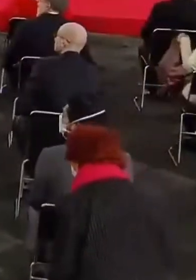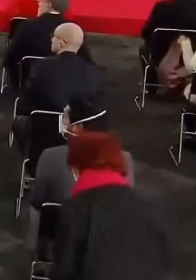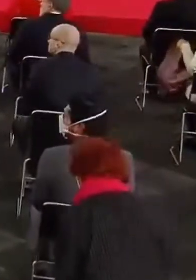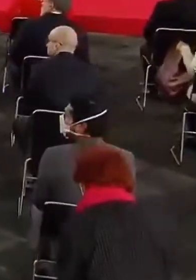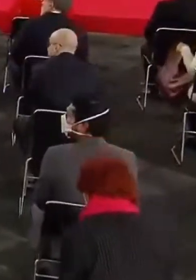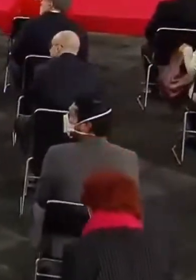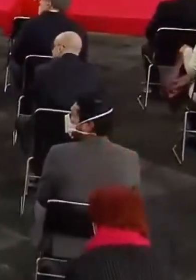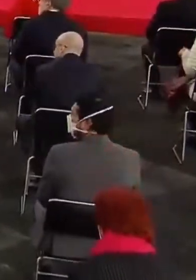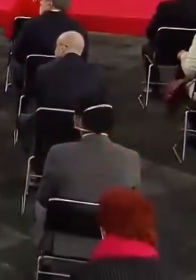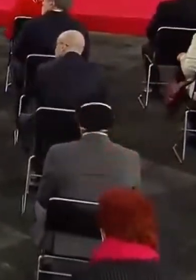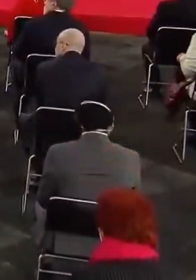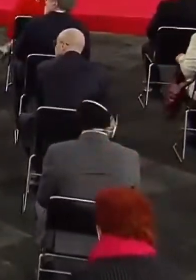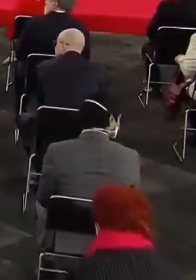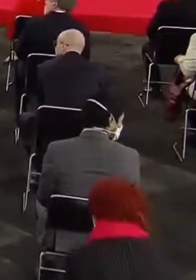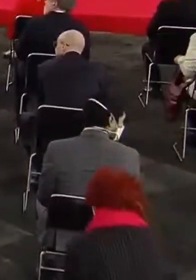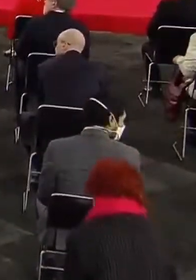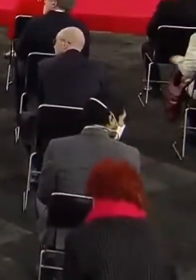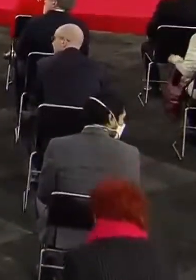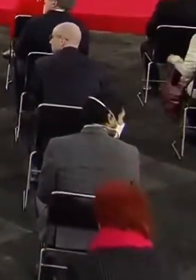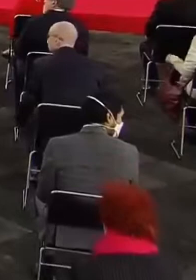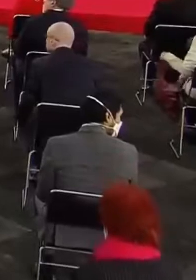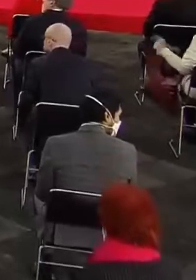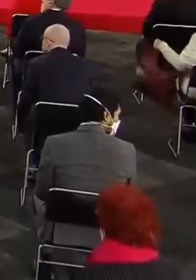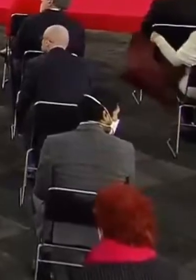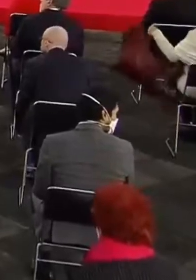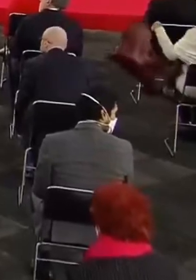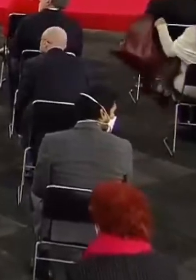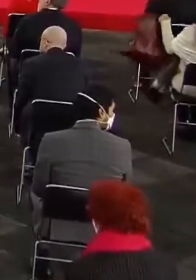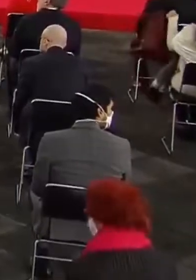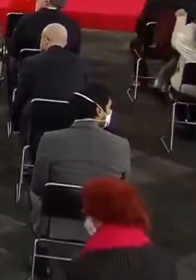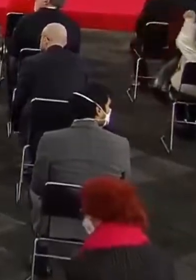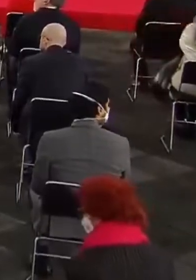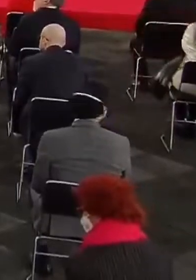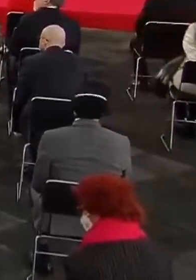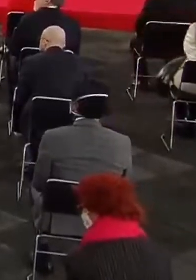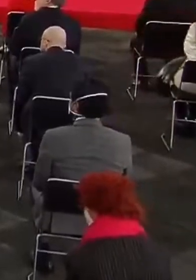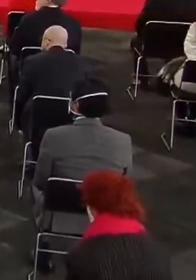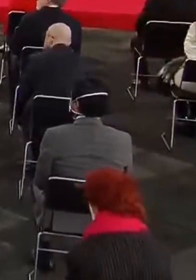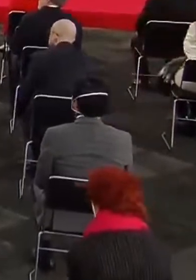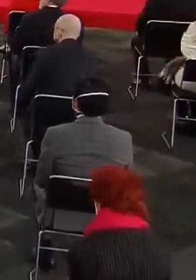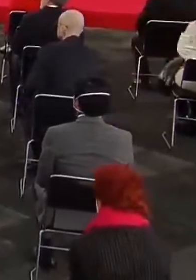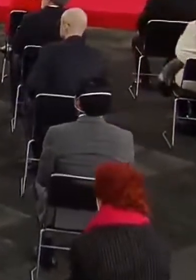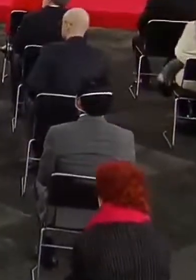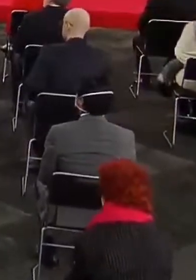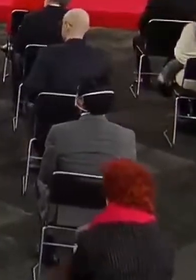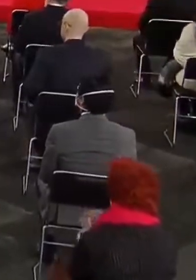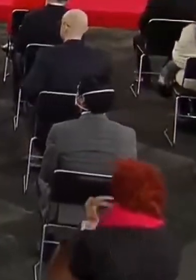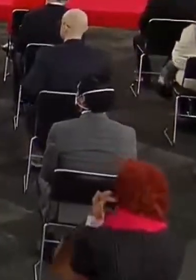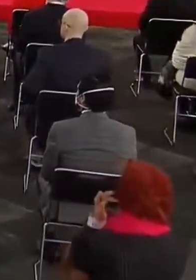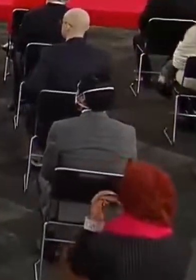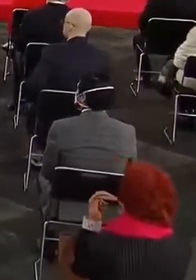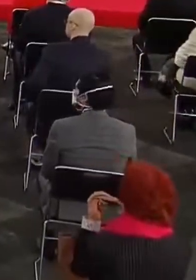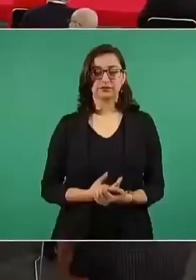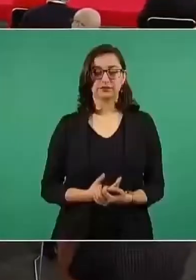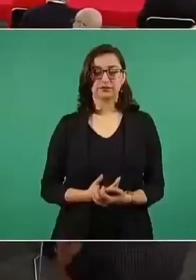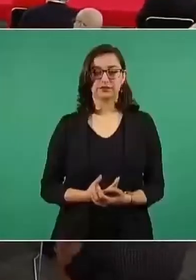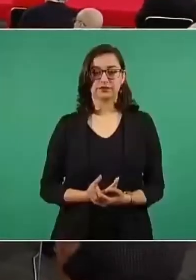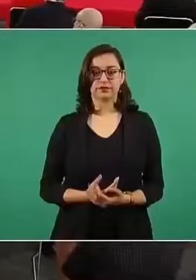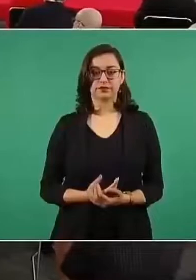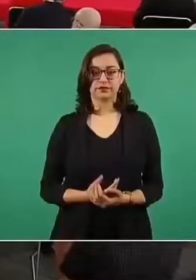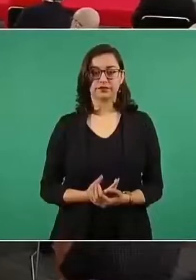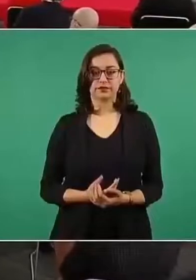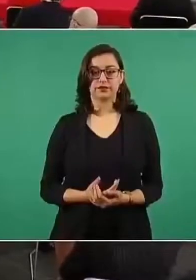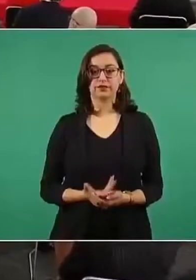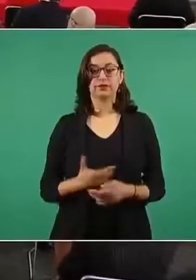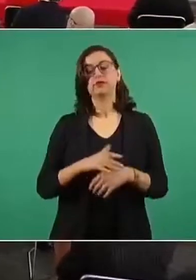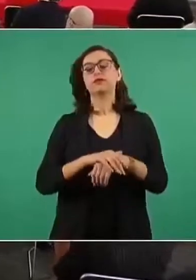de los policías, la de los burócratas de ventanilla, y eso creo que aún hay